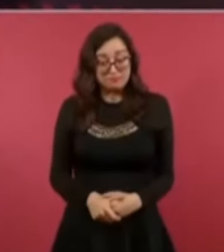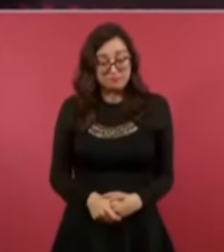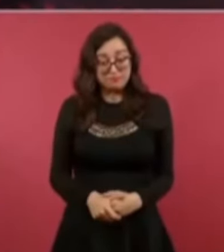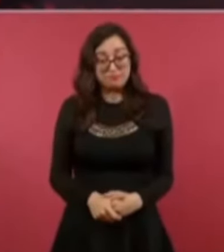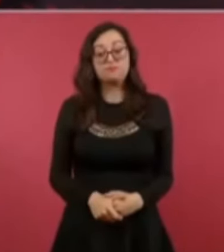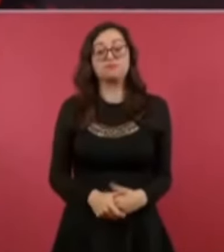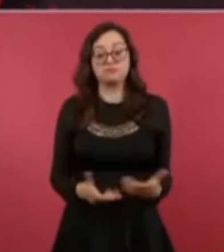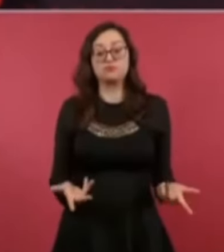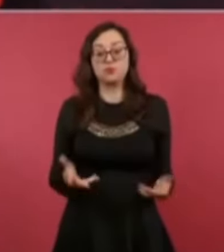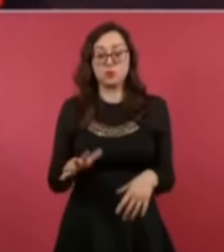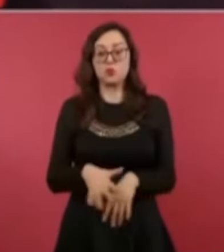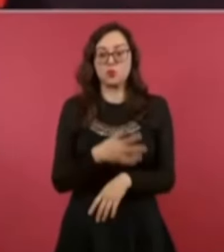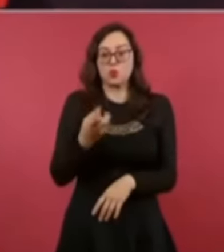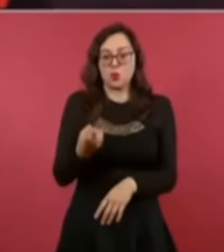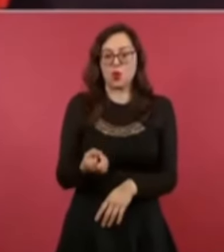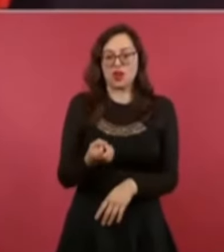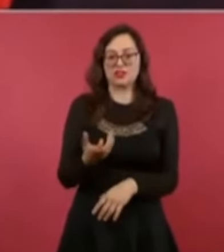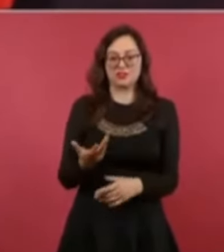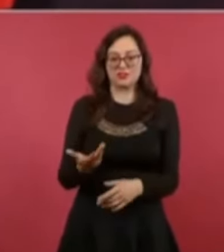se burló Ciro,